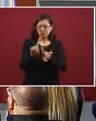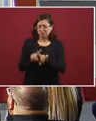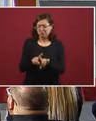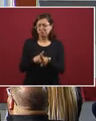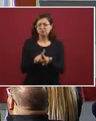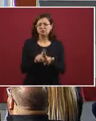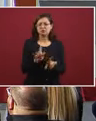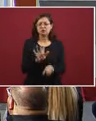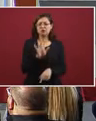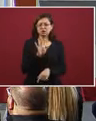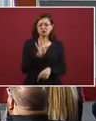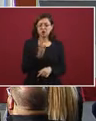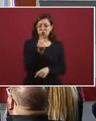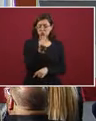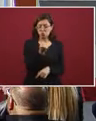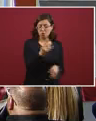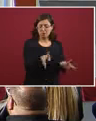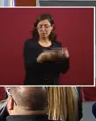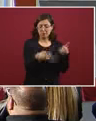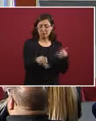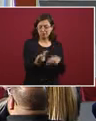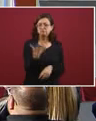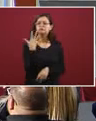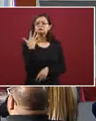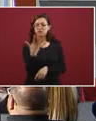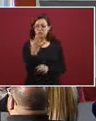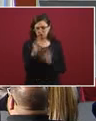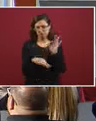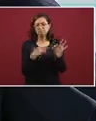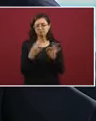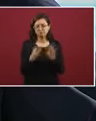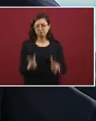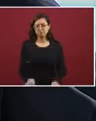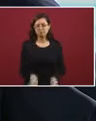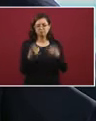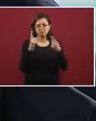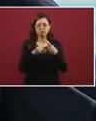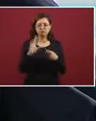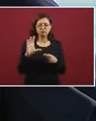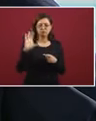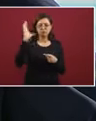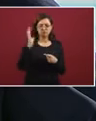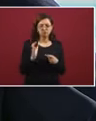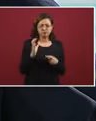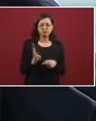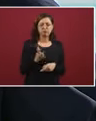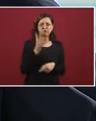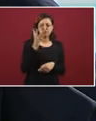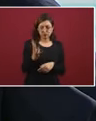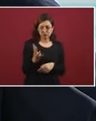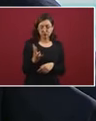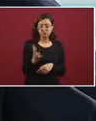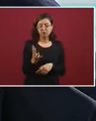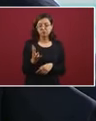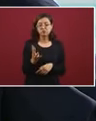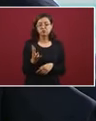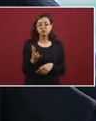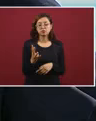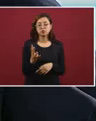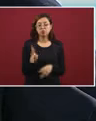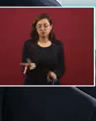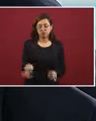vendimos 5 de los 9 que pusimos a disposición. En Culiacán vendimos 4 de los 7 que